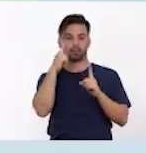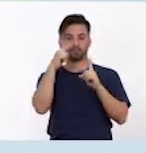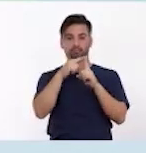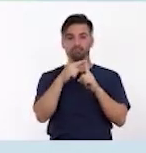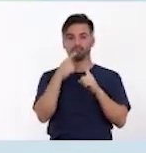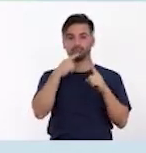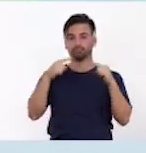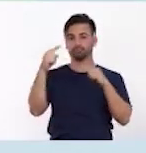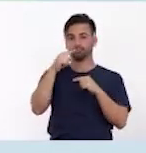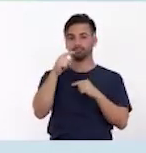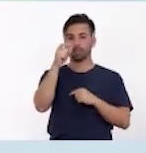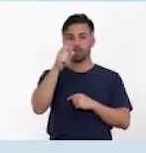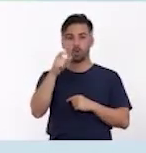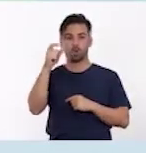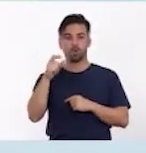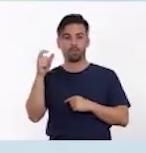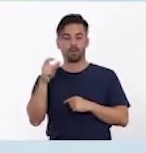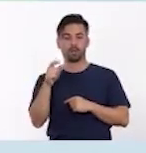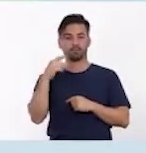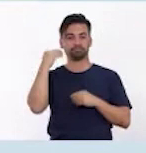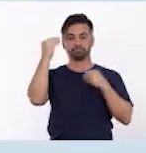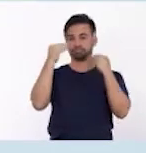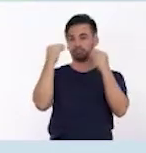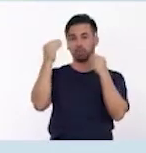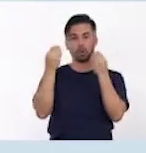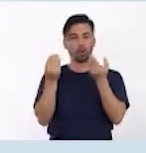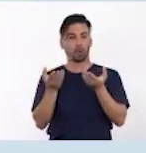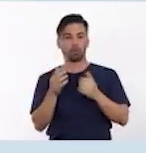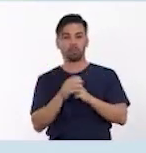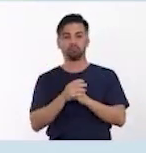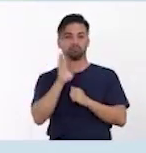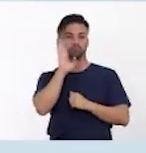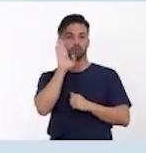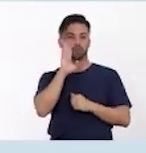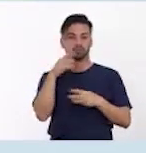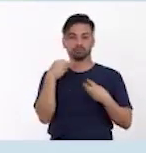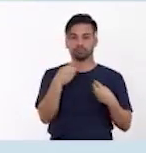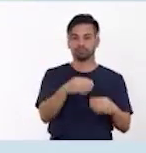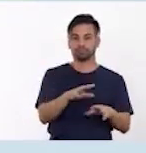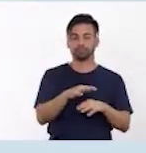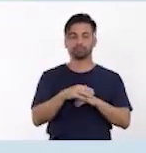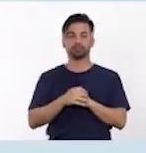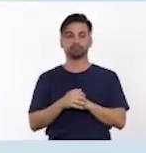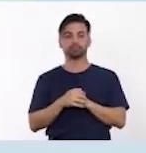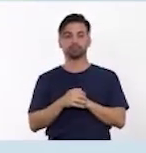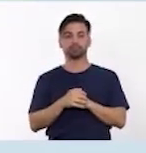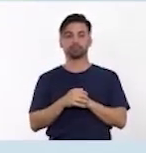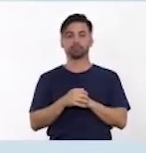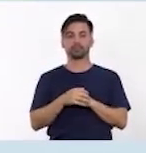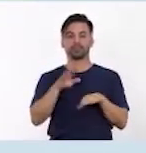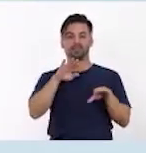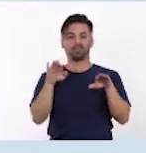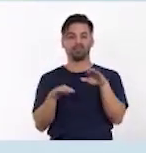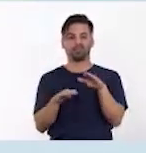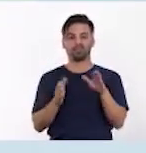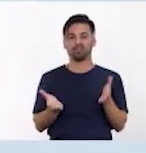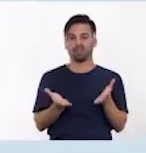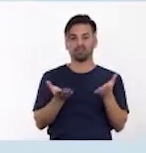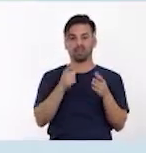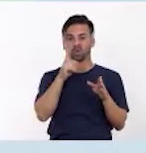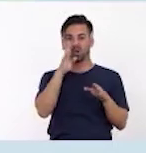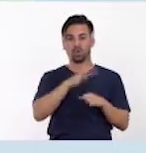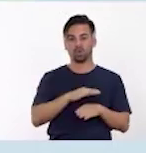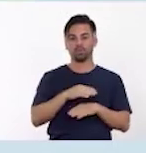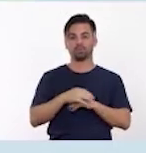de atención, de falta de preocupación por el medio ambiente, el subdesarrollo que ejerce una gran influencia en